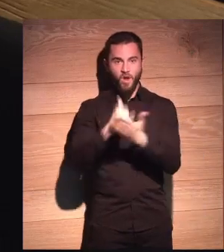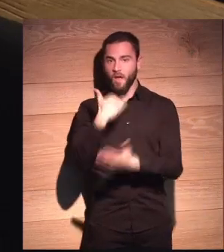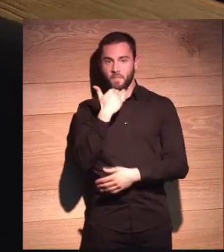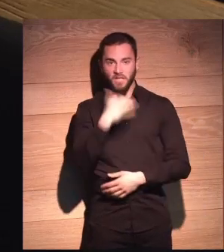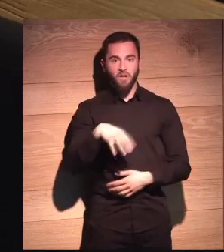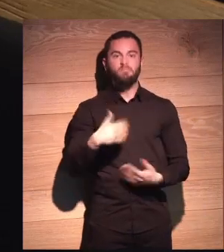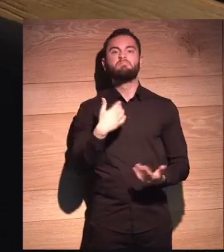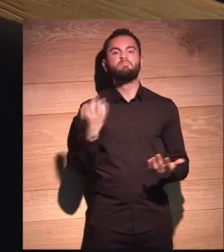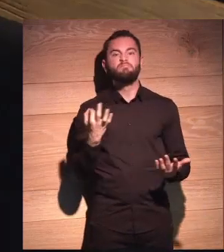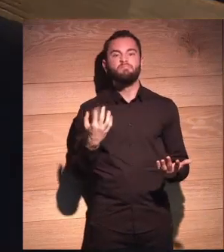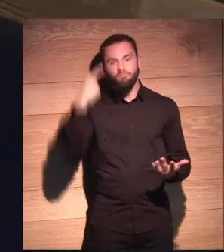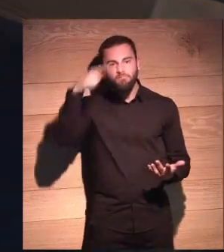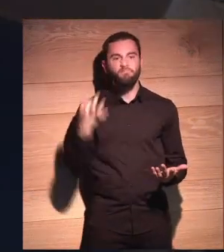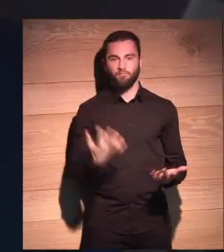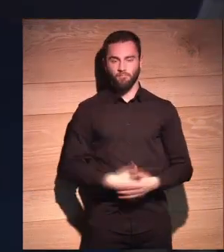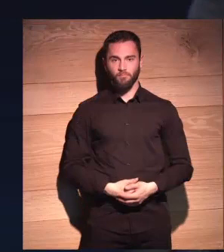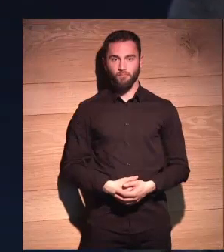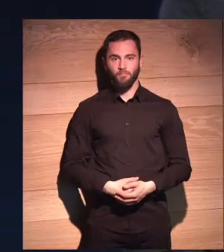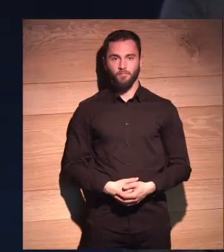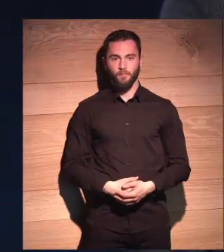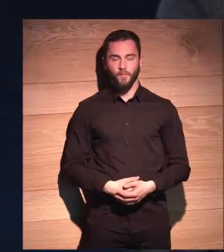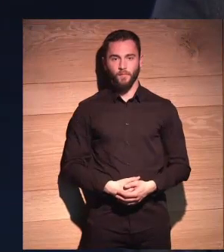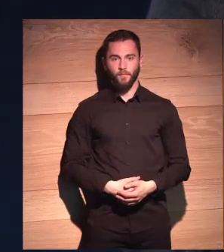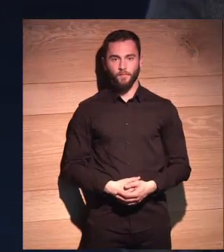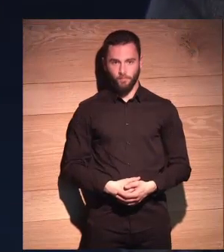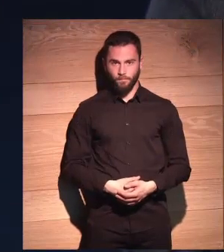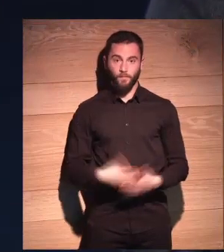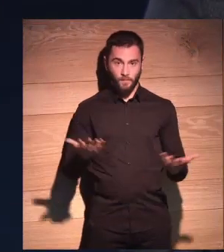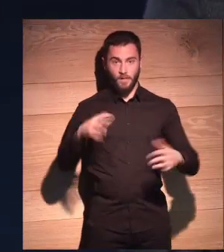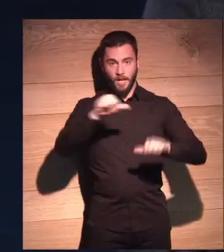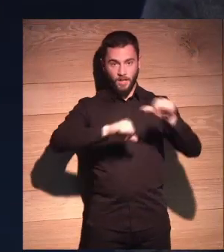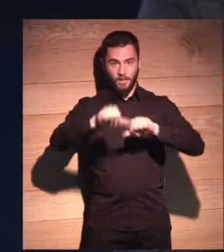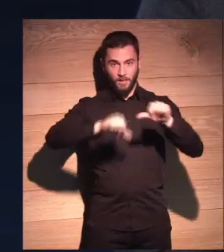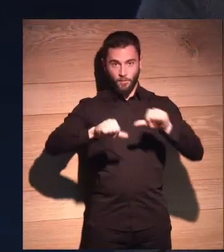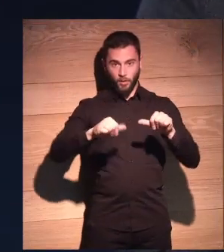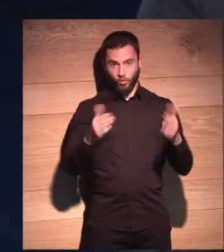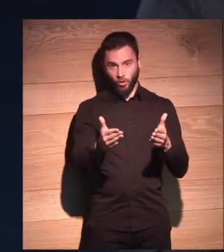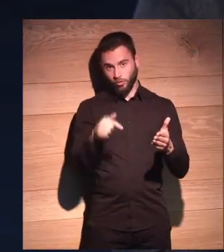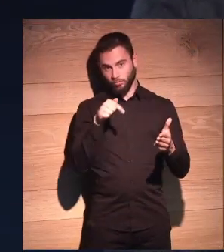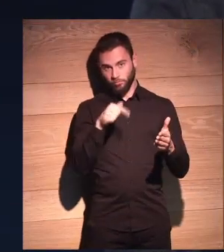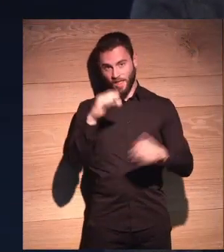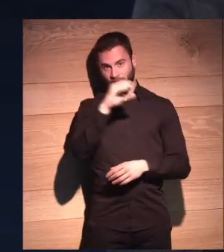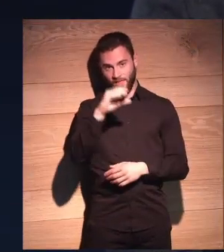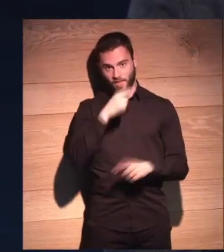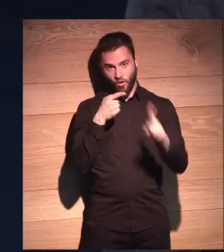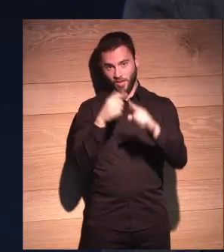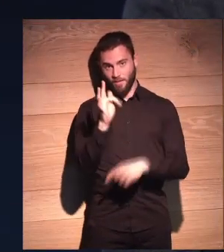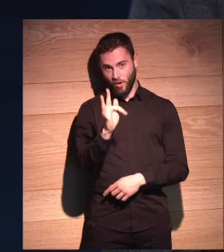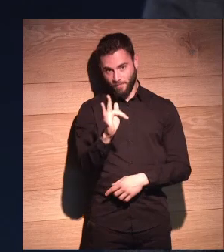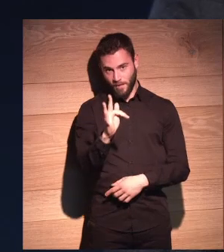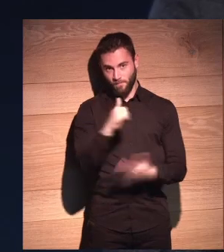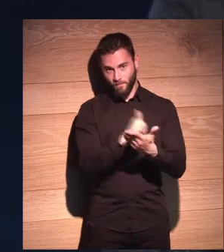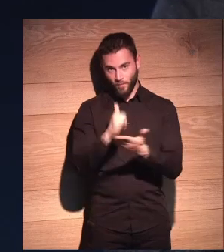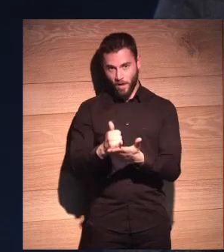Gracias. Claro, nosotros en los laboratorios solo se hace ciencia para el bien, ¿no? Esto